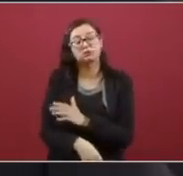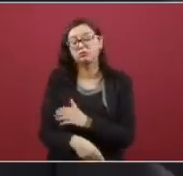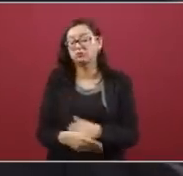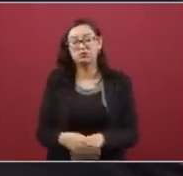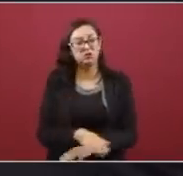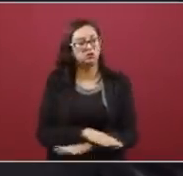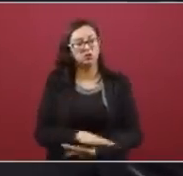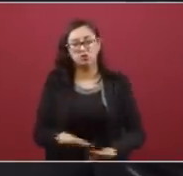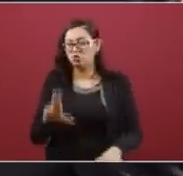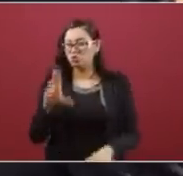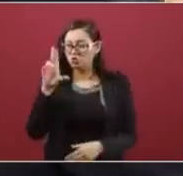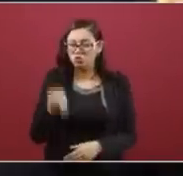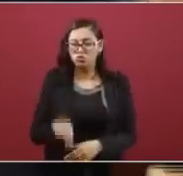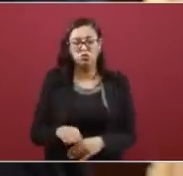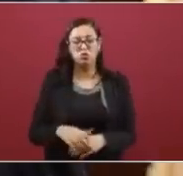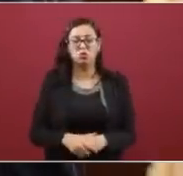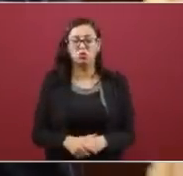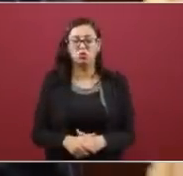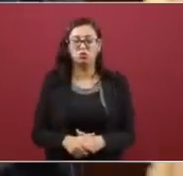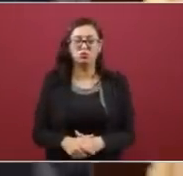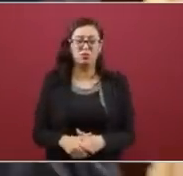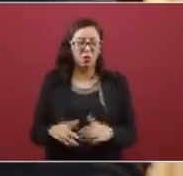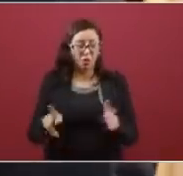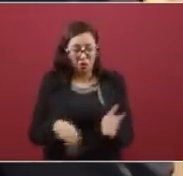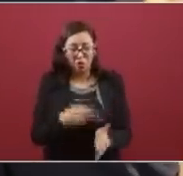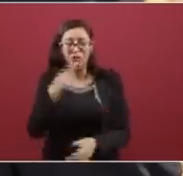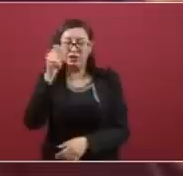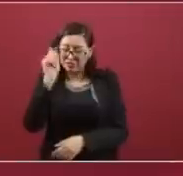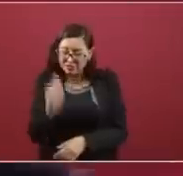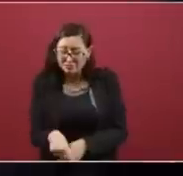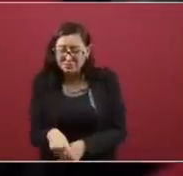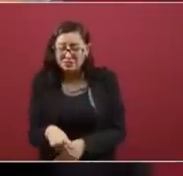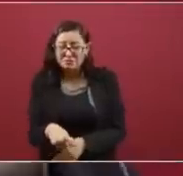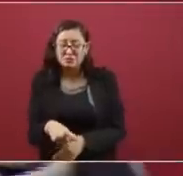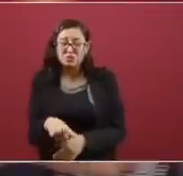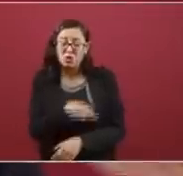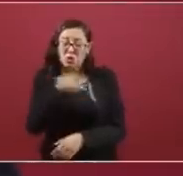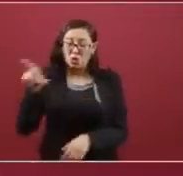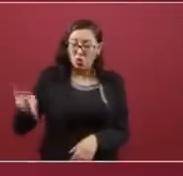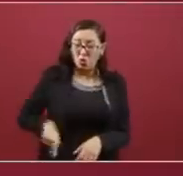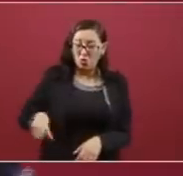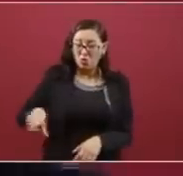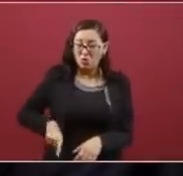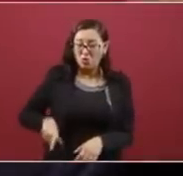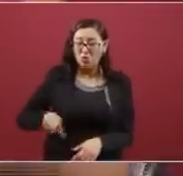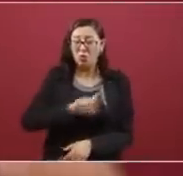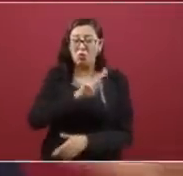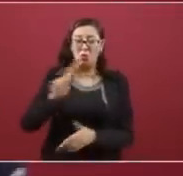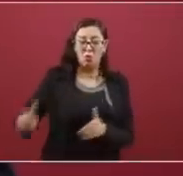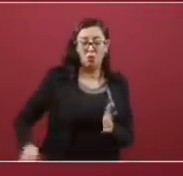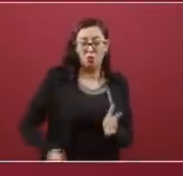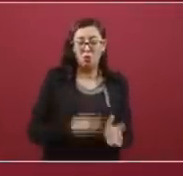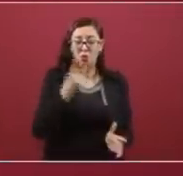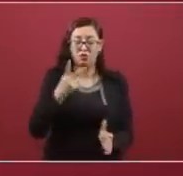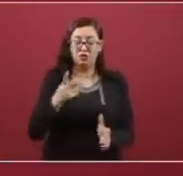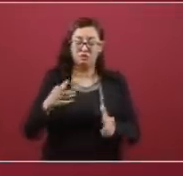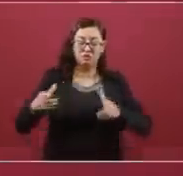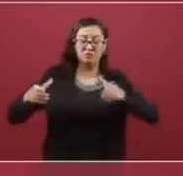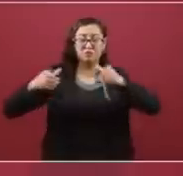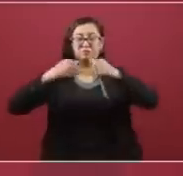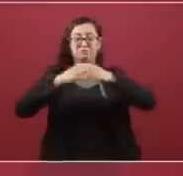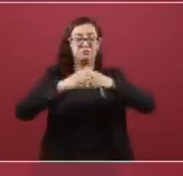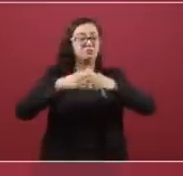Que regrese lo mismo, ¿no? Que el gobierno vuelva a estar al servicio